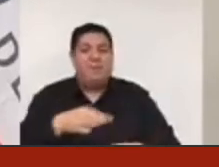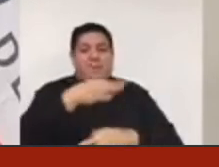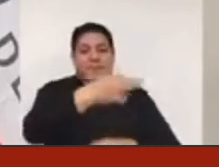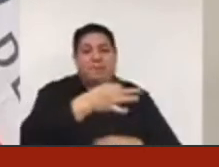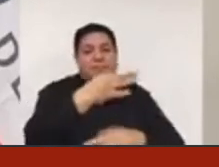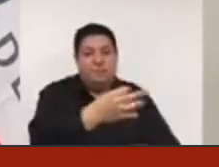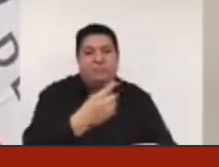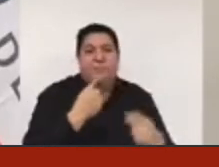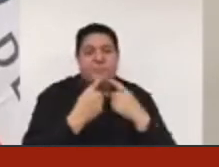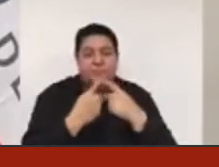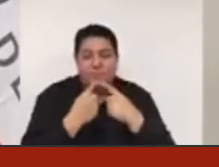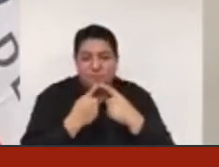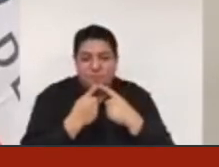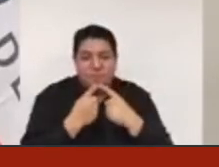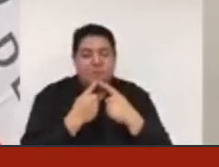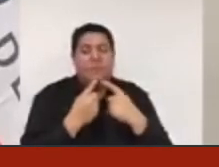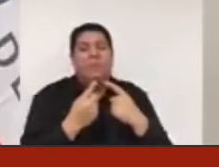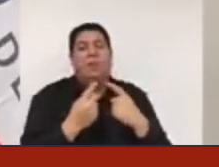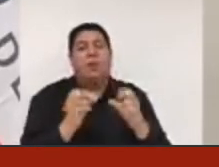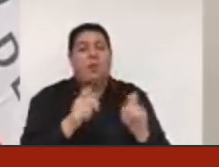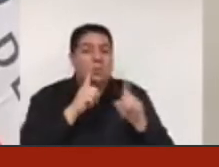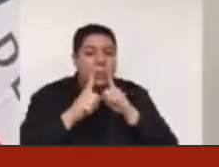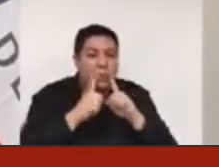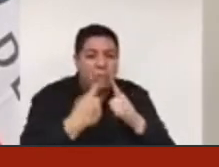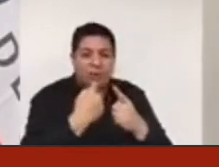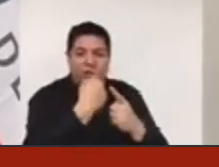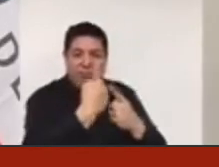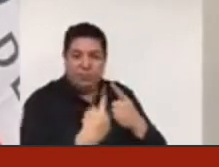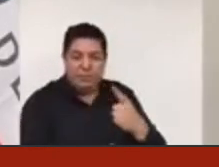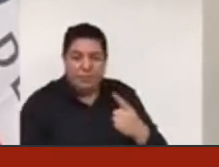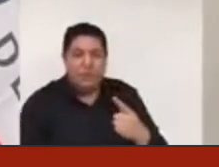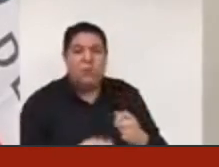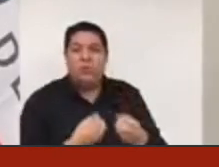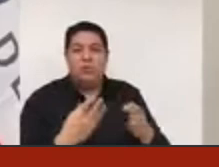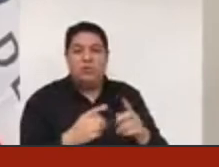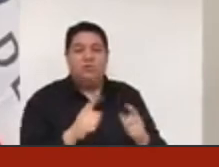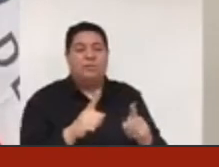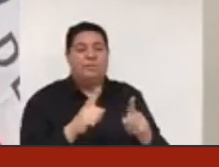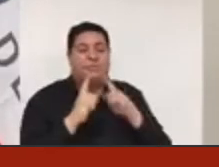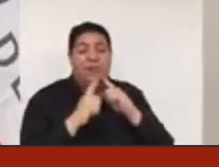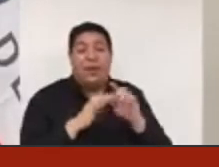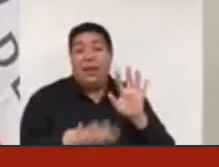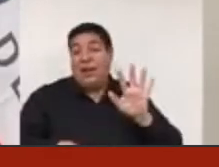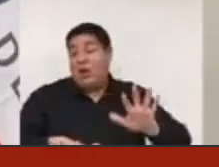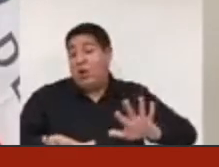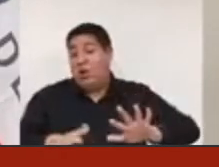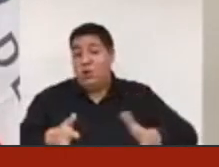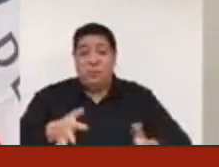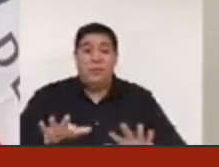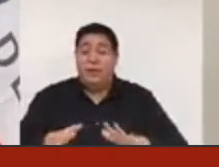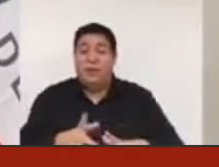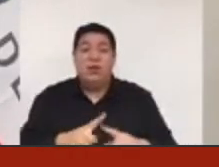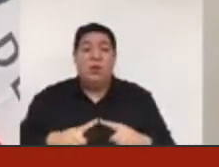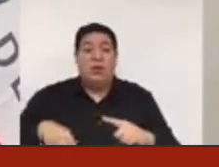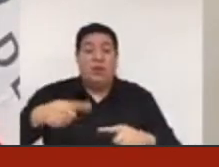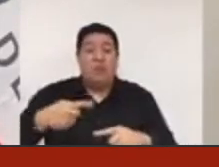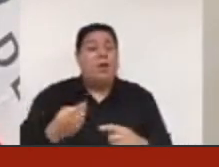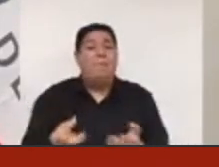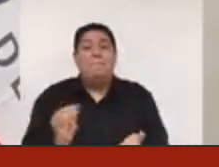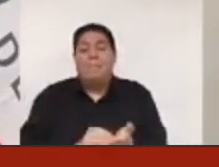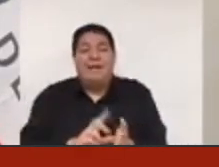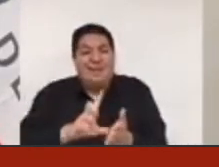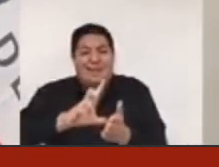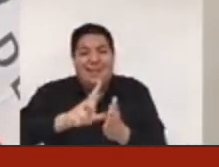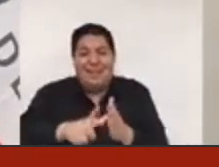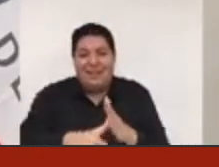en la cantidad de exámenes que se están tomando probablemente va a llegar un momento en que se van a demorar mucho